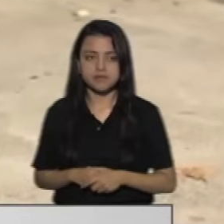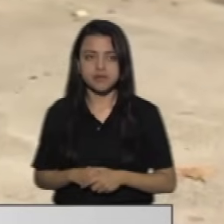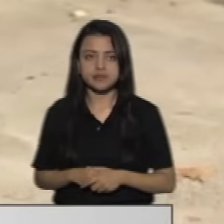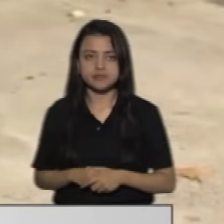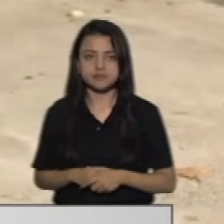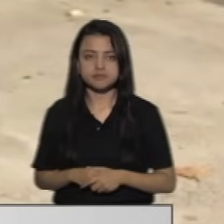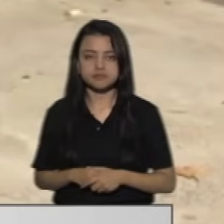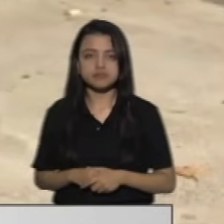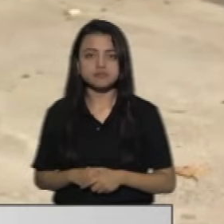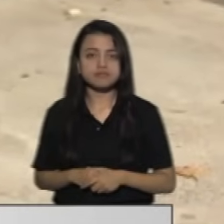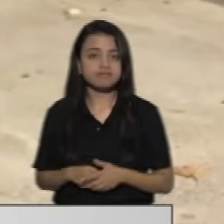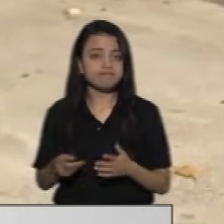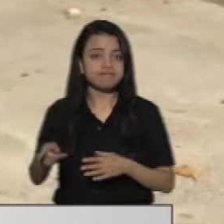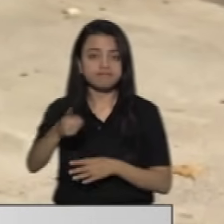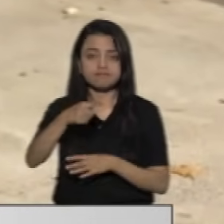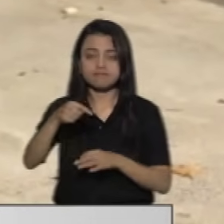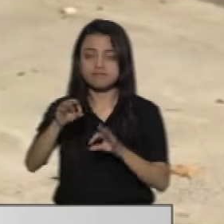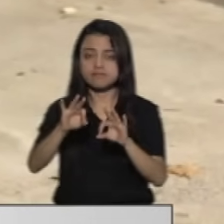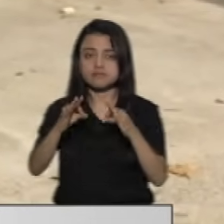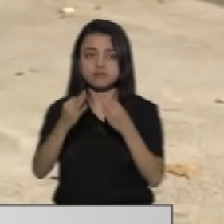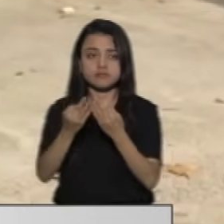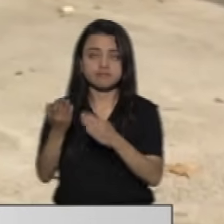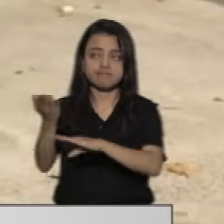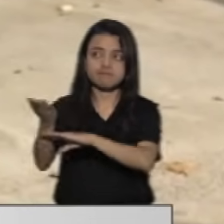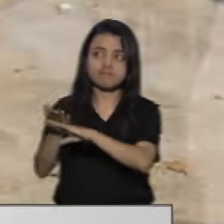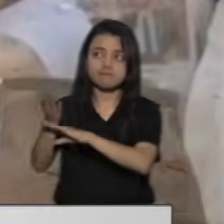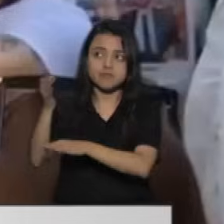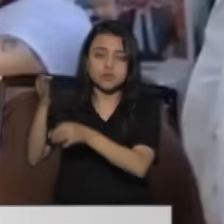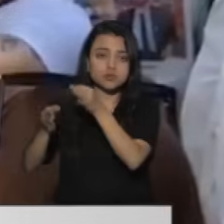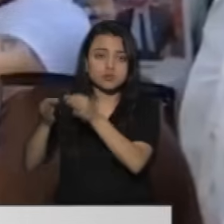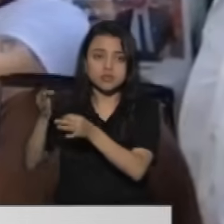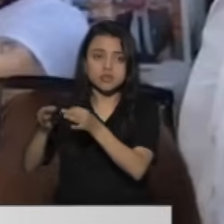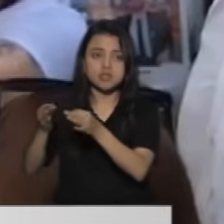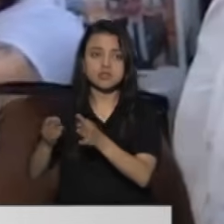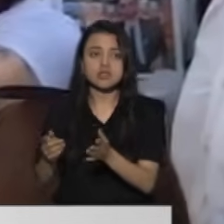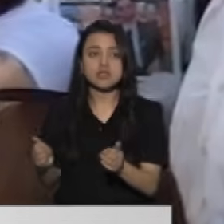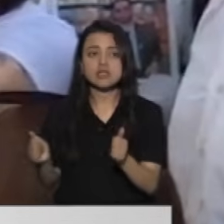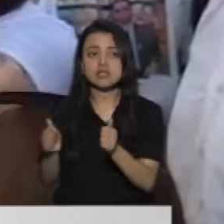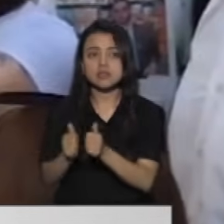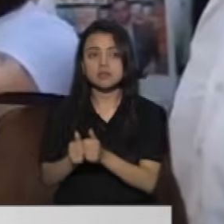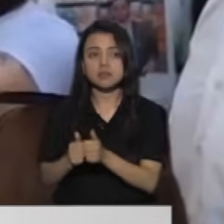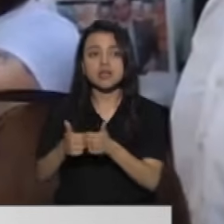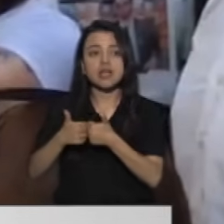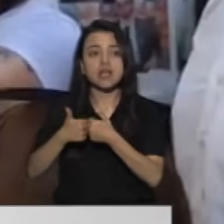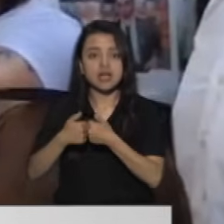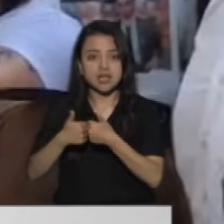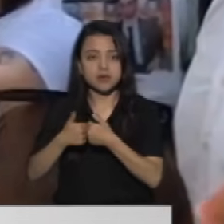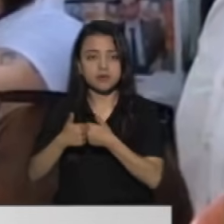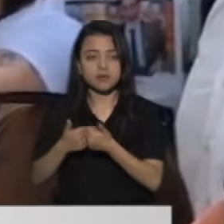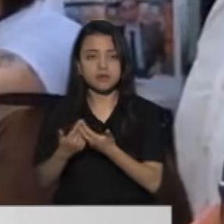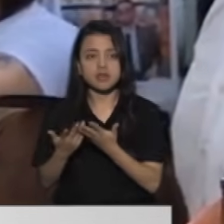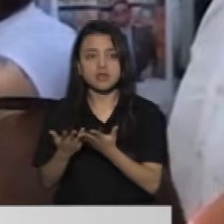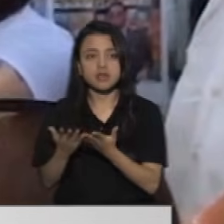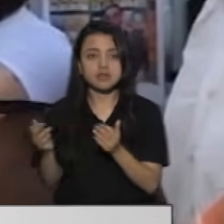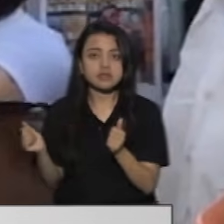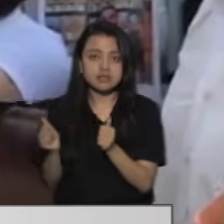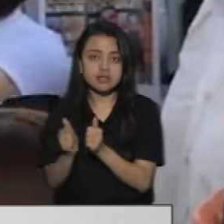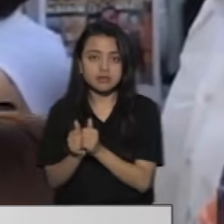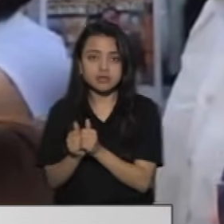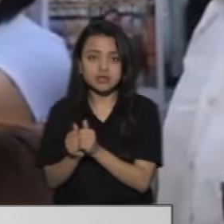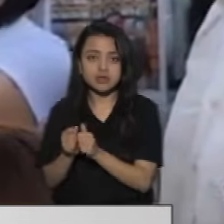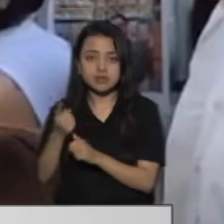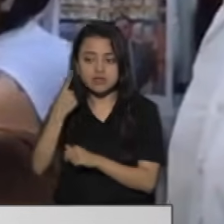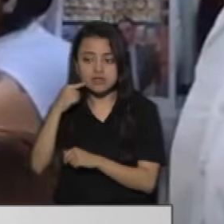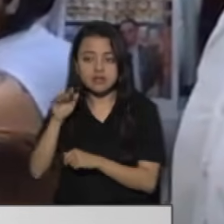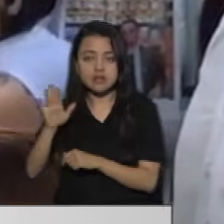pedido justicia. Igualmente por parte de la novia de este joven a quien Jack Ramírez había llevado a su casa en el